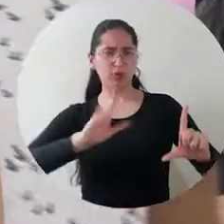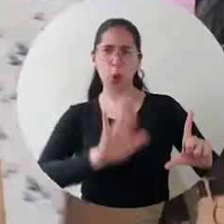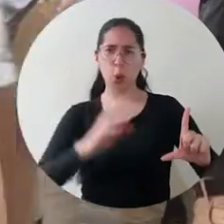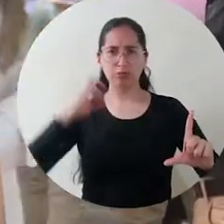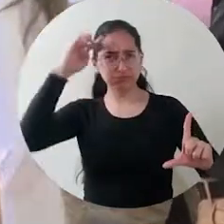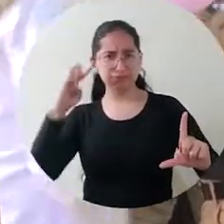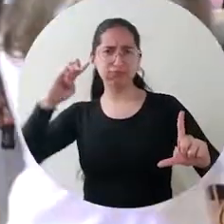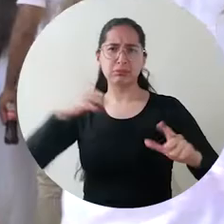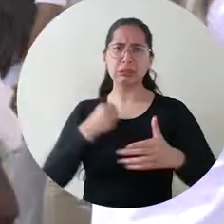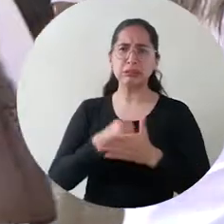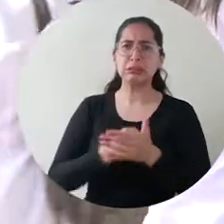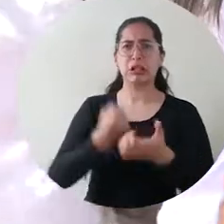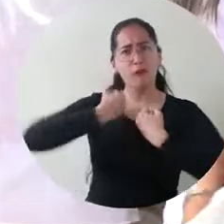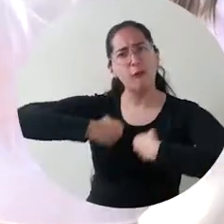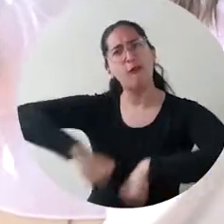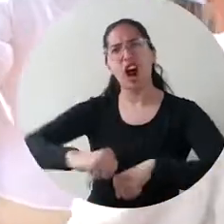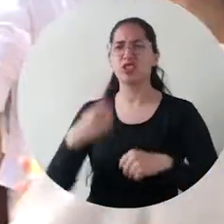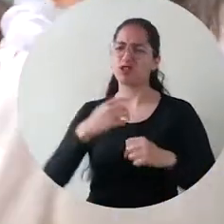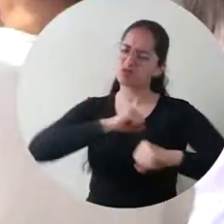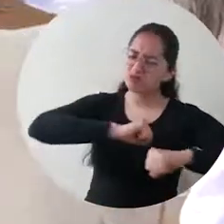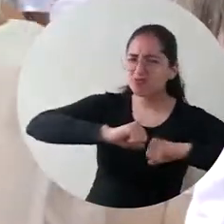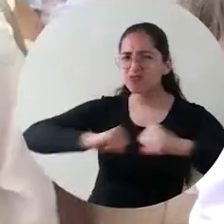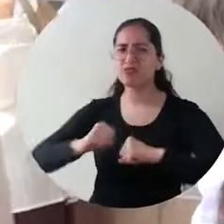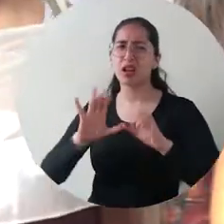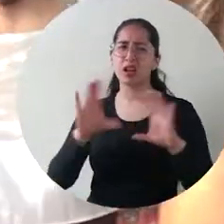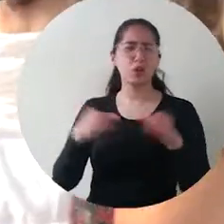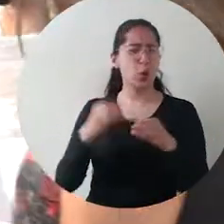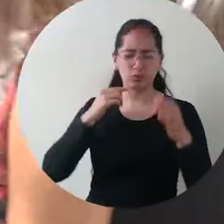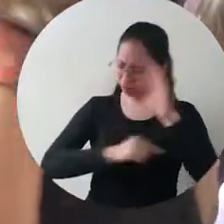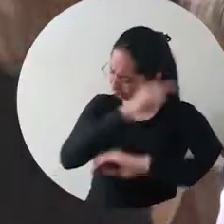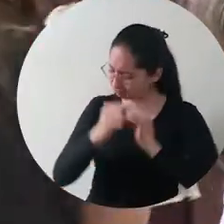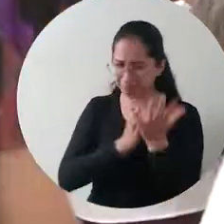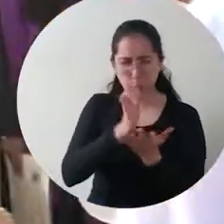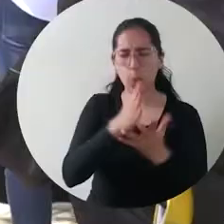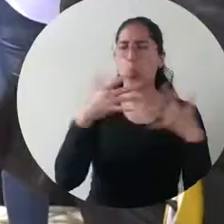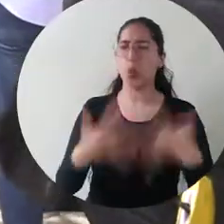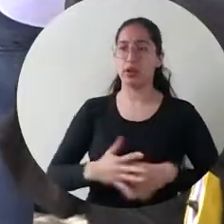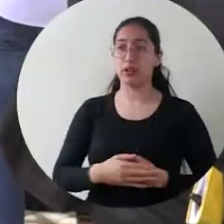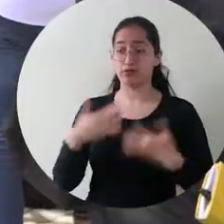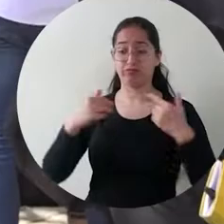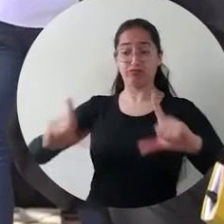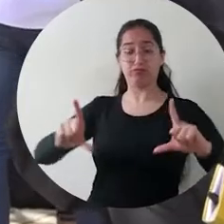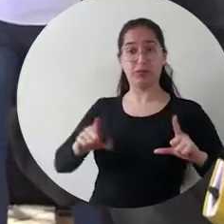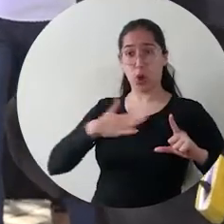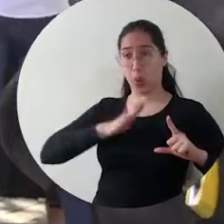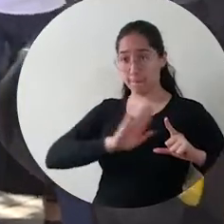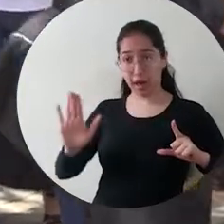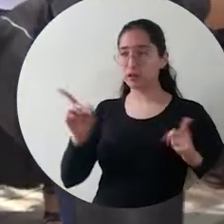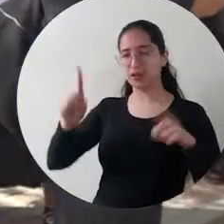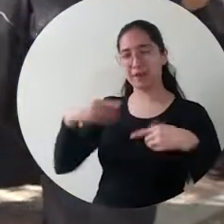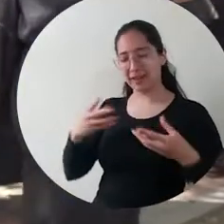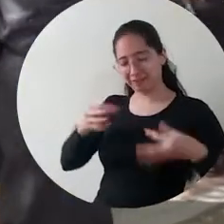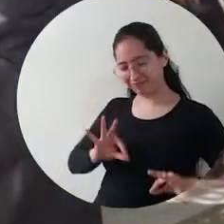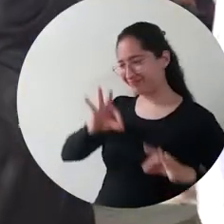título profesional con mucho sacrificio y con mucho esfuerzo, dedicación durante toda su carrera. Este título no solo es para mí, sino también